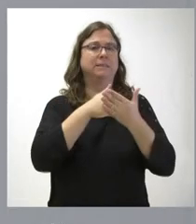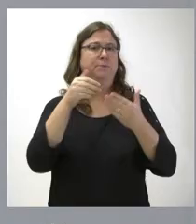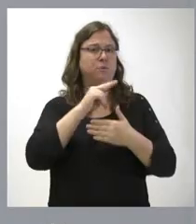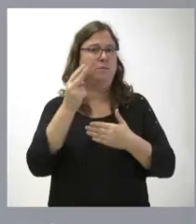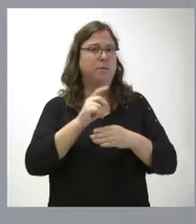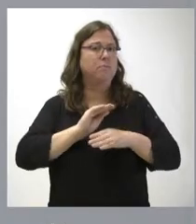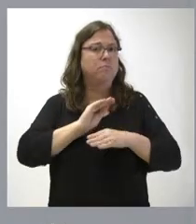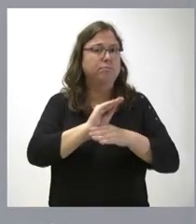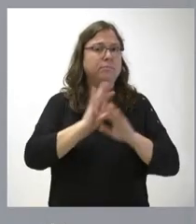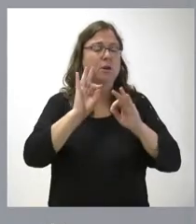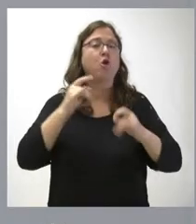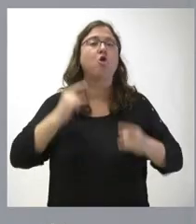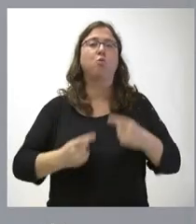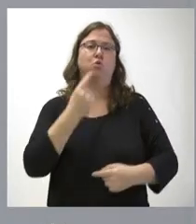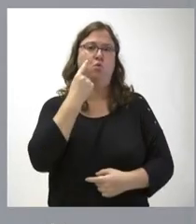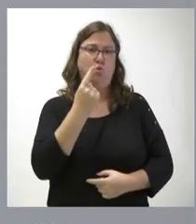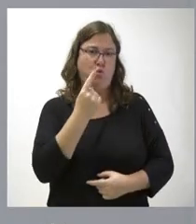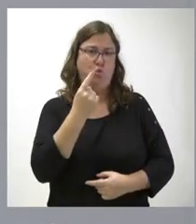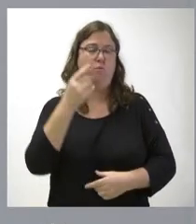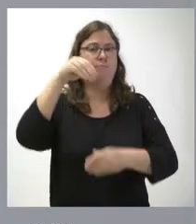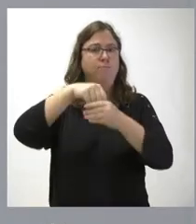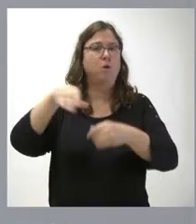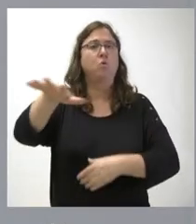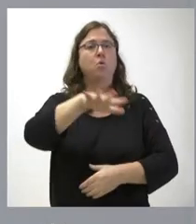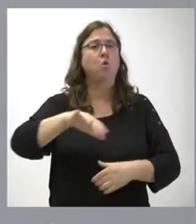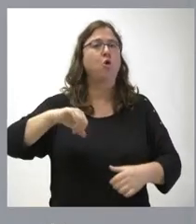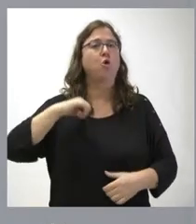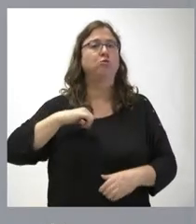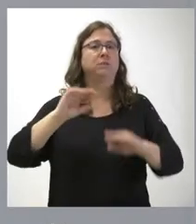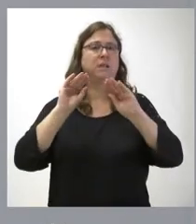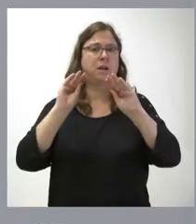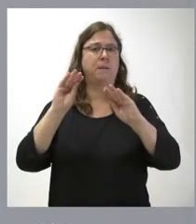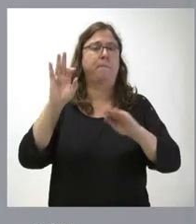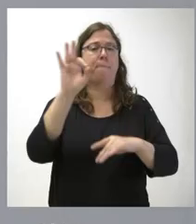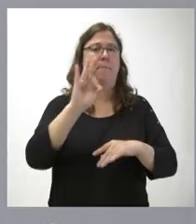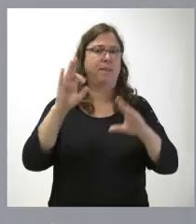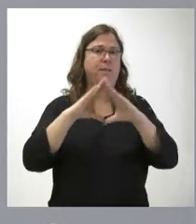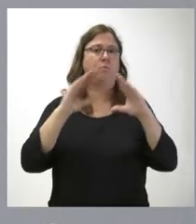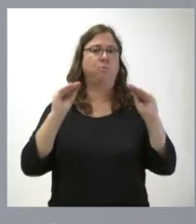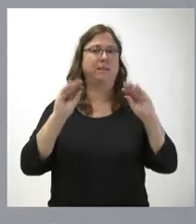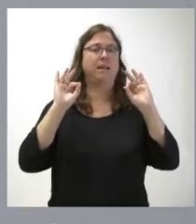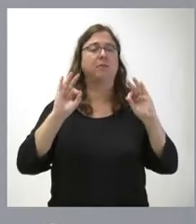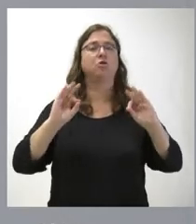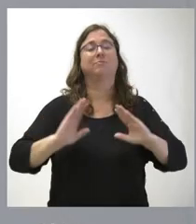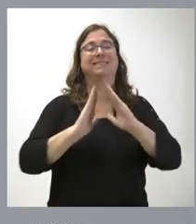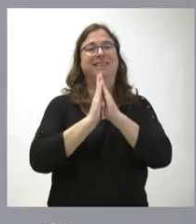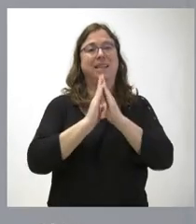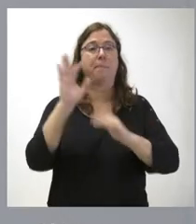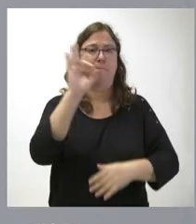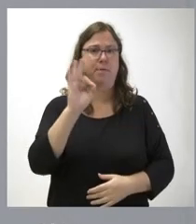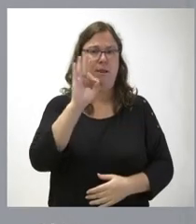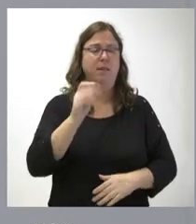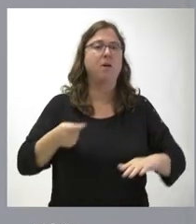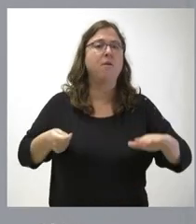suministro de un robot quirúrgico en el complejo universitario de sanidad de Palencia se